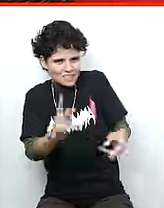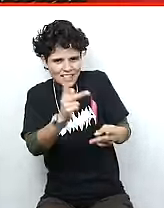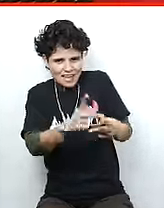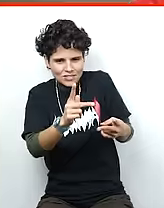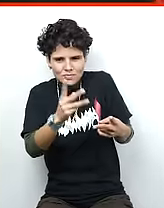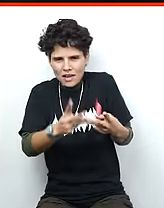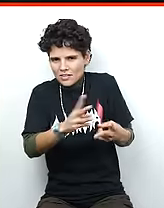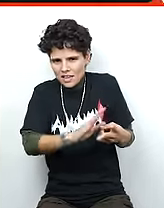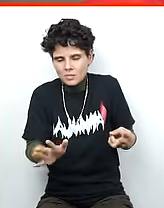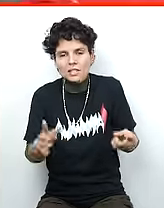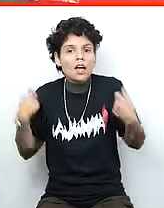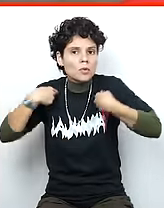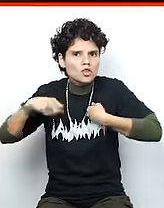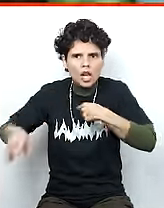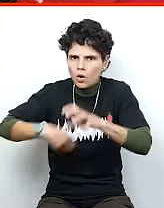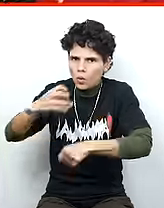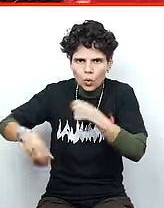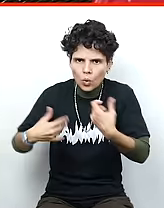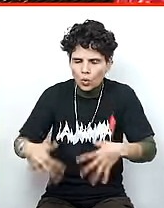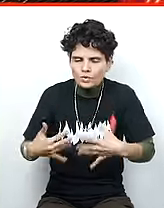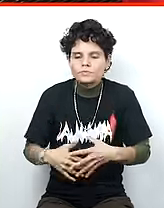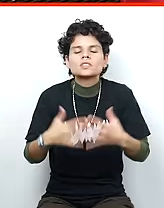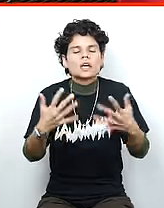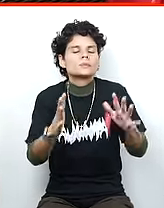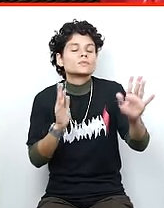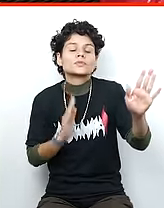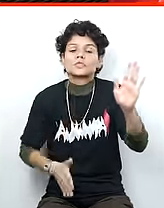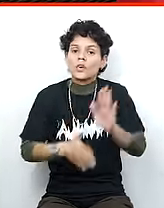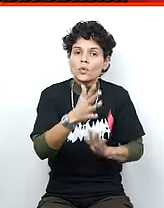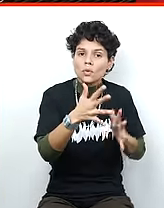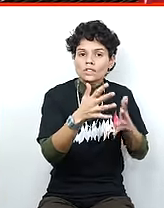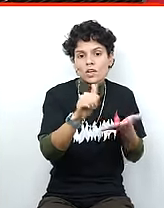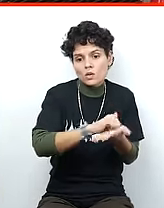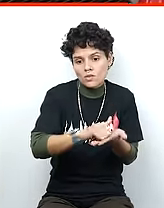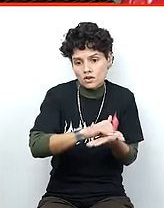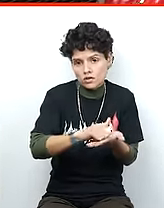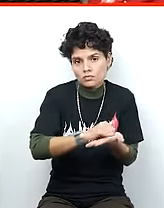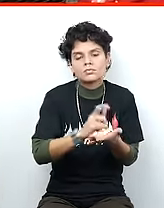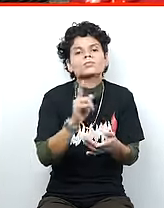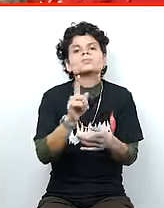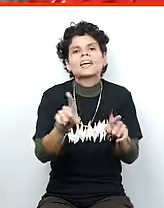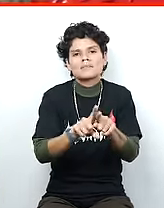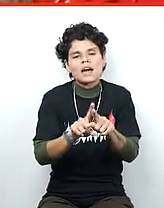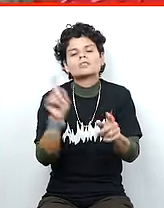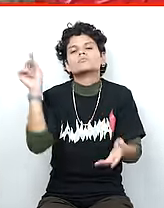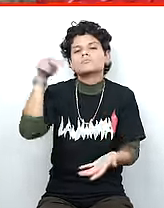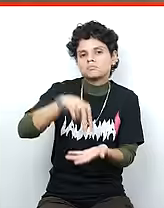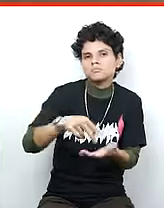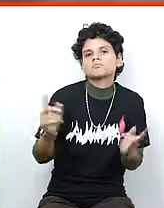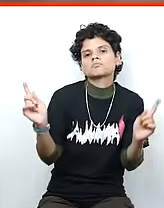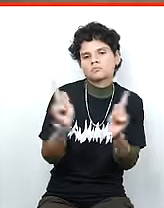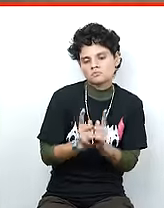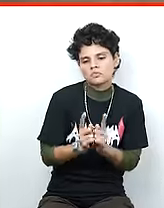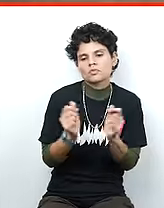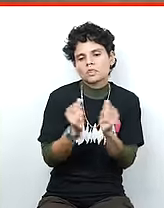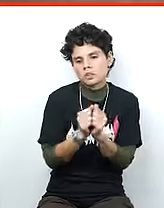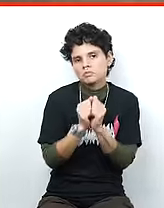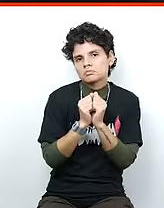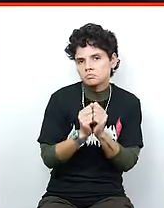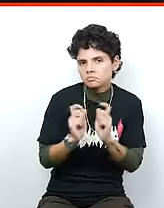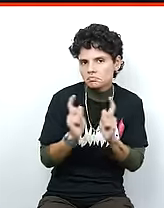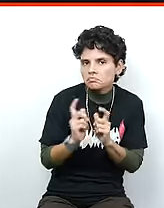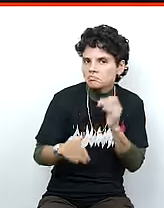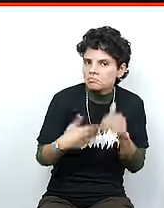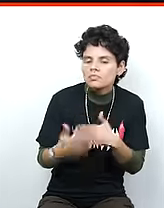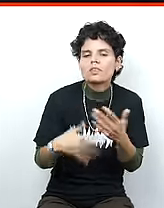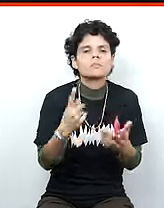que... No, si Atenea saca todo de la mochila. Oye, y fuiste a Nueva York y llegaste allá con tu hermano. Sí. Duré un tiempo con él y después me fui a Los Ángeles.